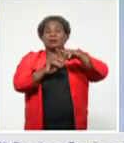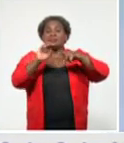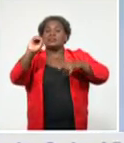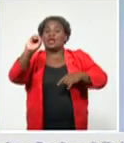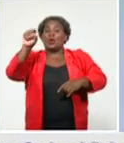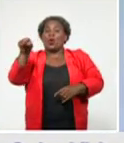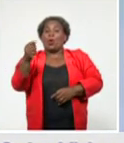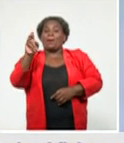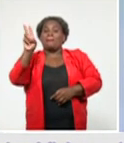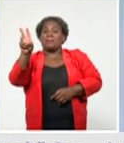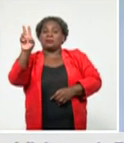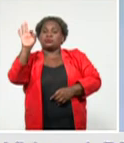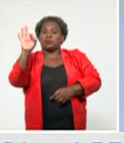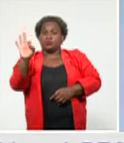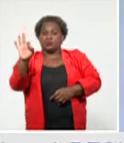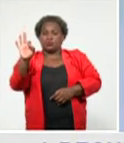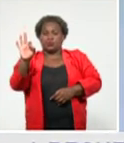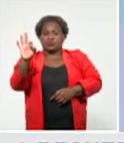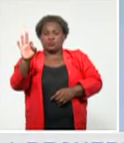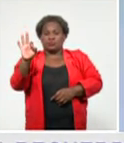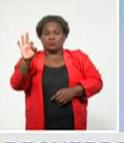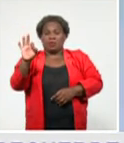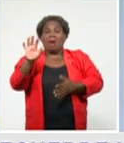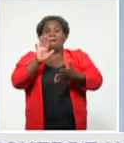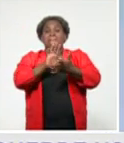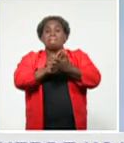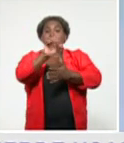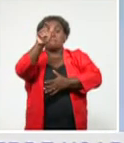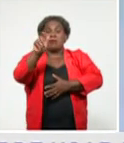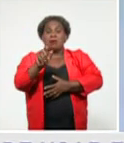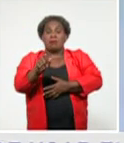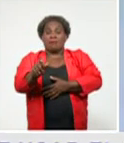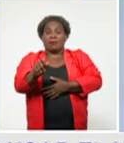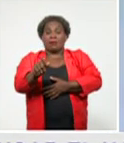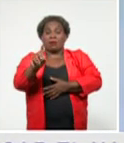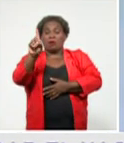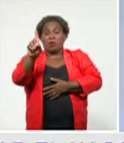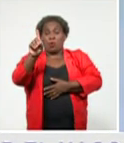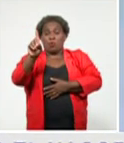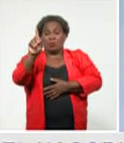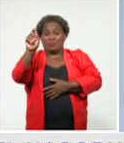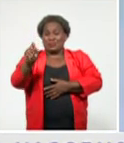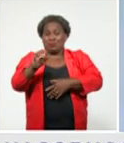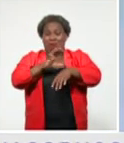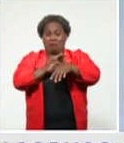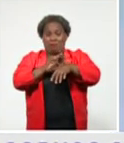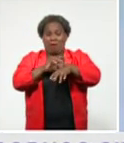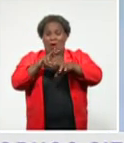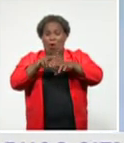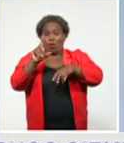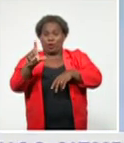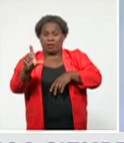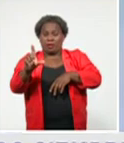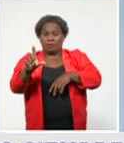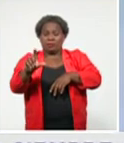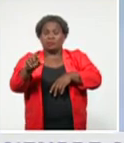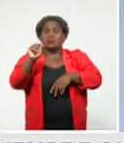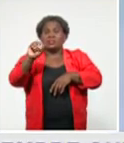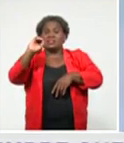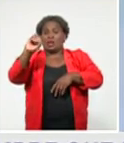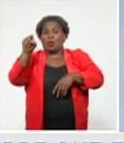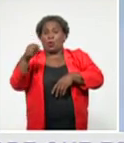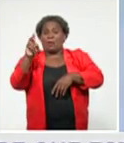0,28 y Mayabeque, con el caso que tiene, y Holguín pues una tasa de 0,26